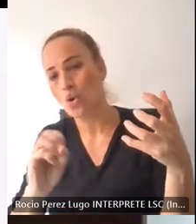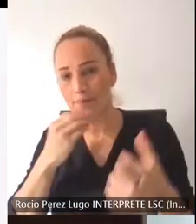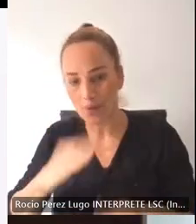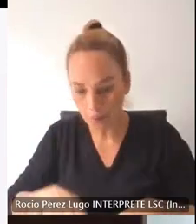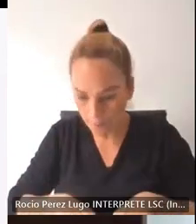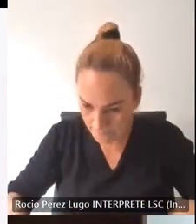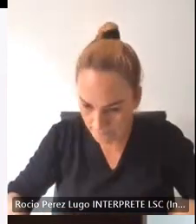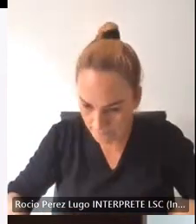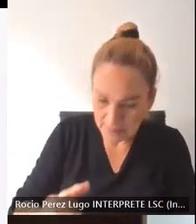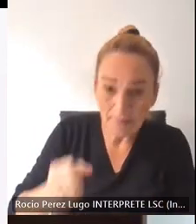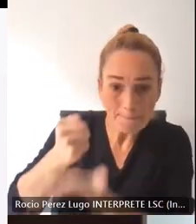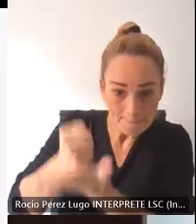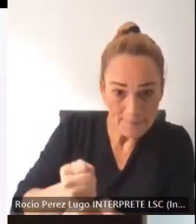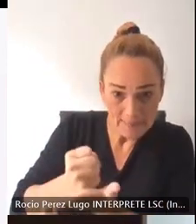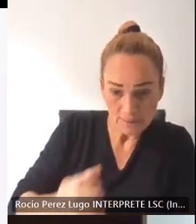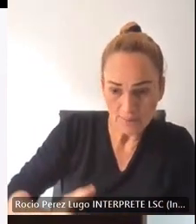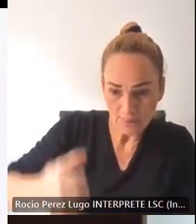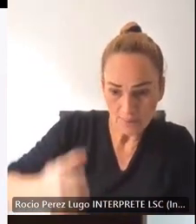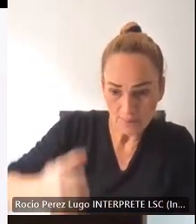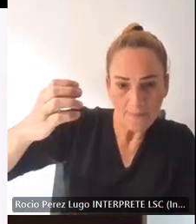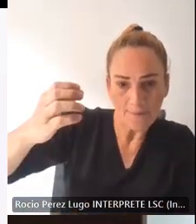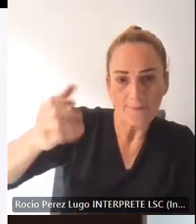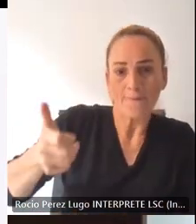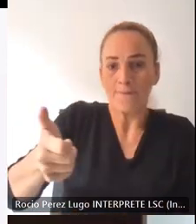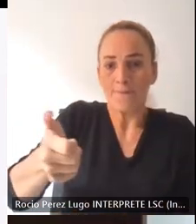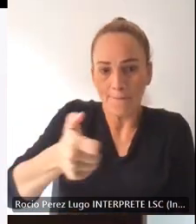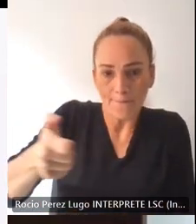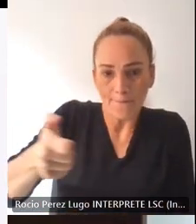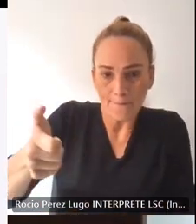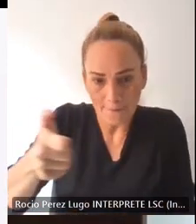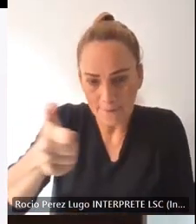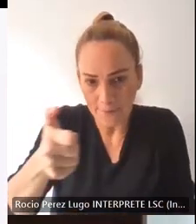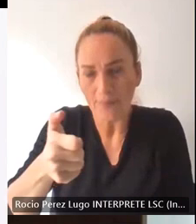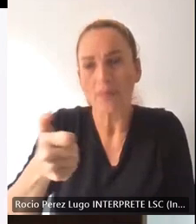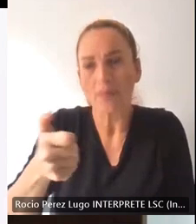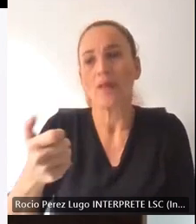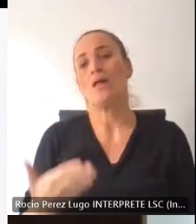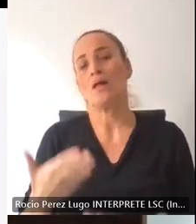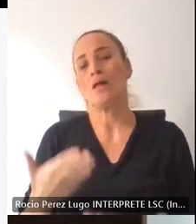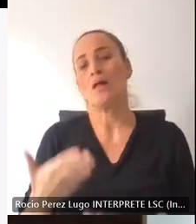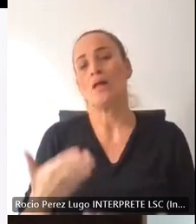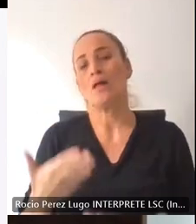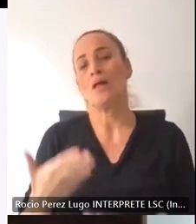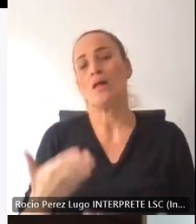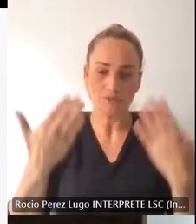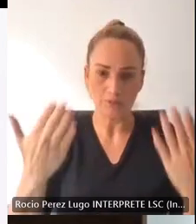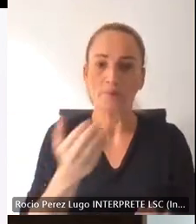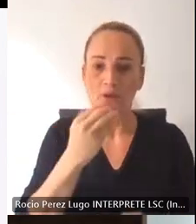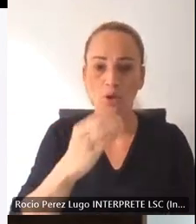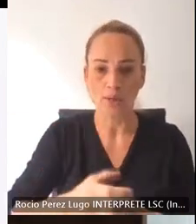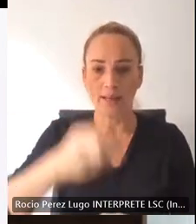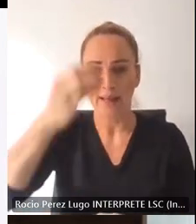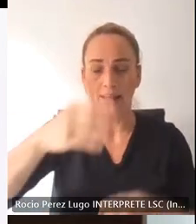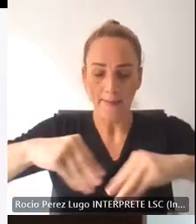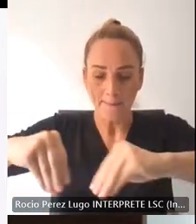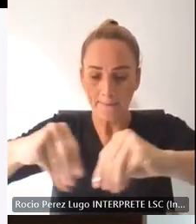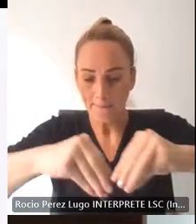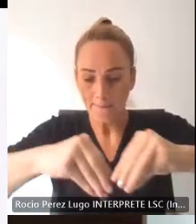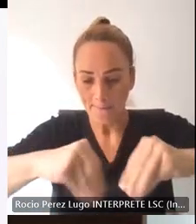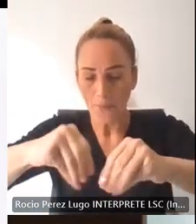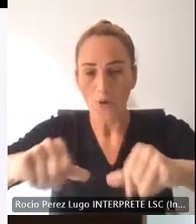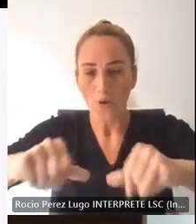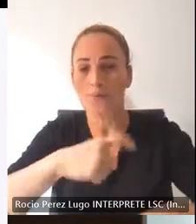depende del peso, con una mano activo y con la otra mano sostengo. Esto me da un poquito más de alcance, pero el extintor de polvo químico seco puede